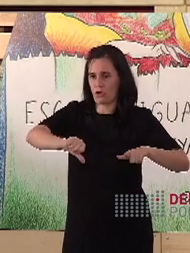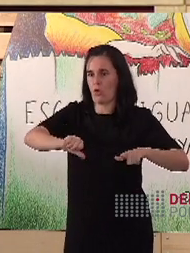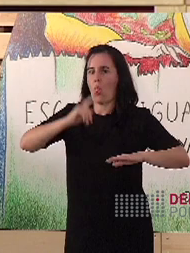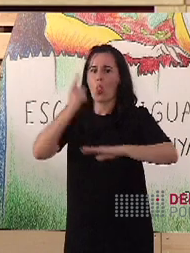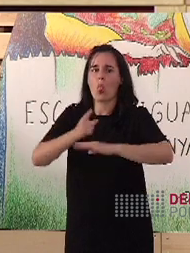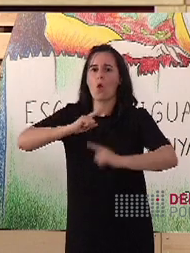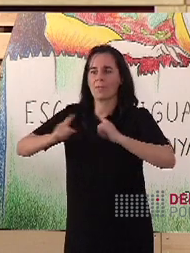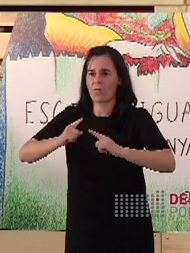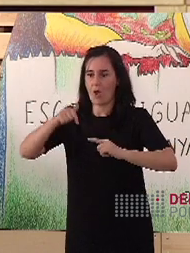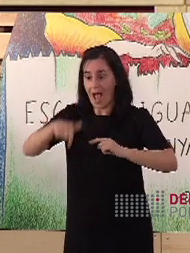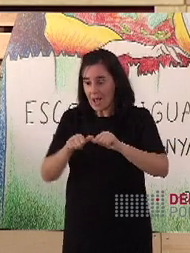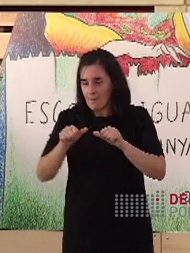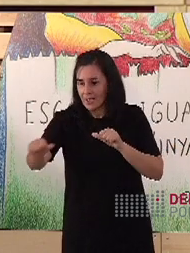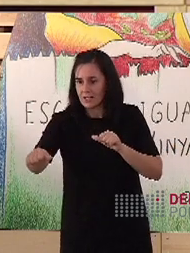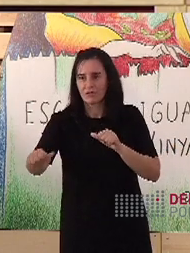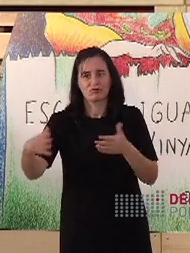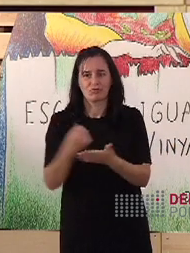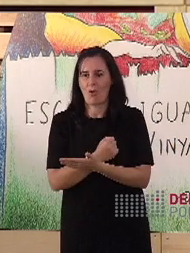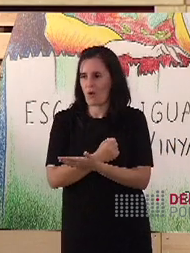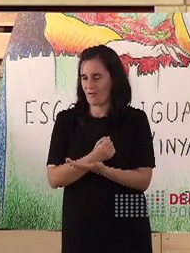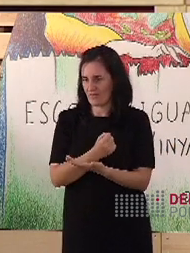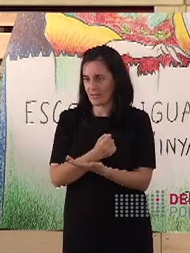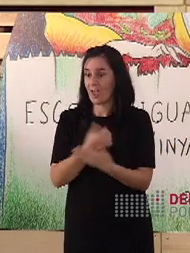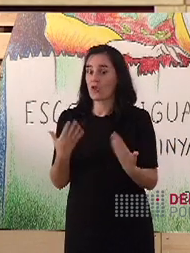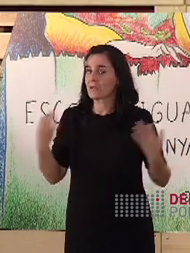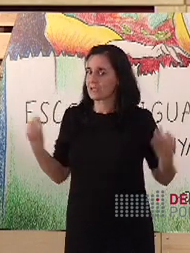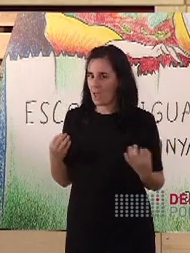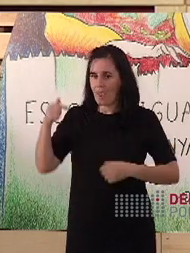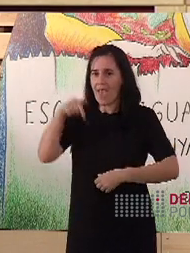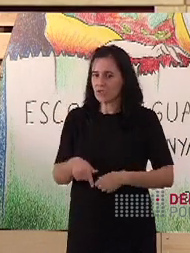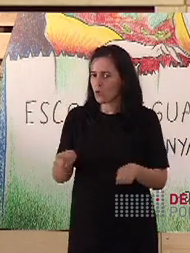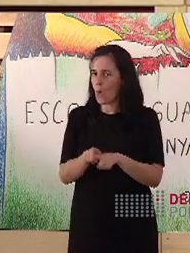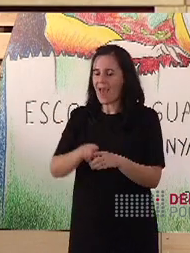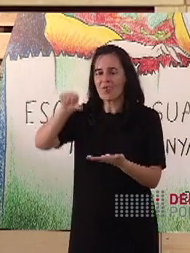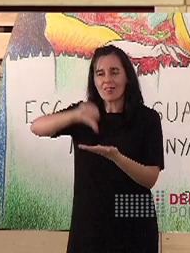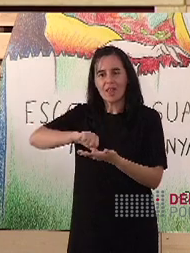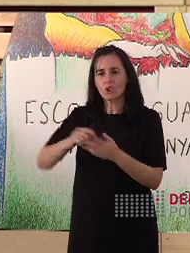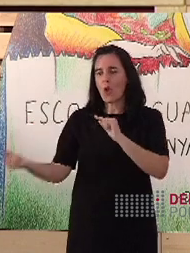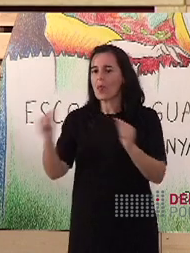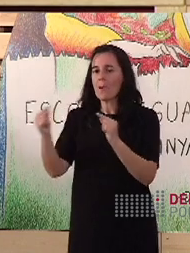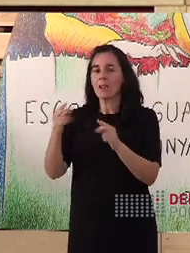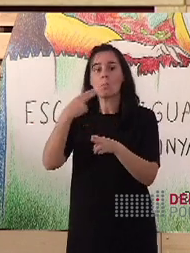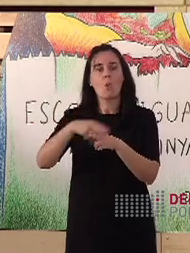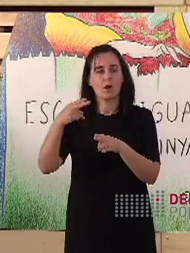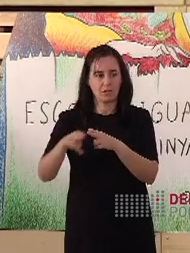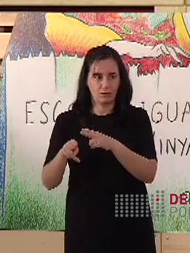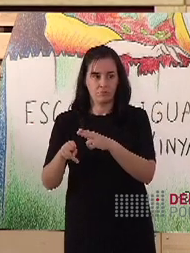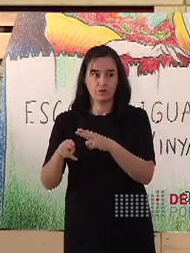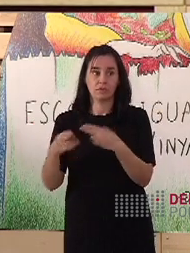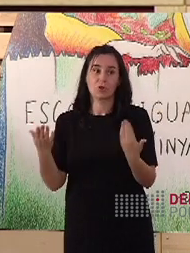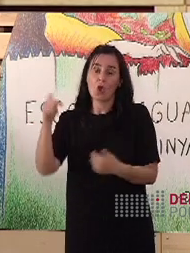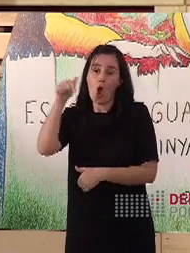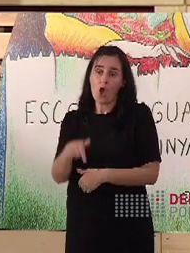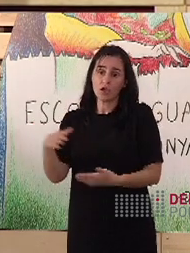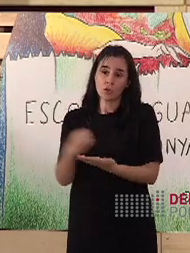parte toda a dominación, polo tanto, isto ten que estar no centro do debate político, e isto é o que hoxe todas